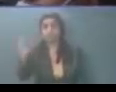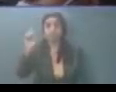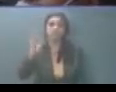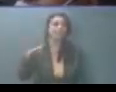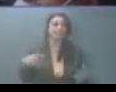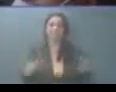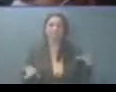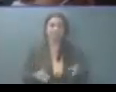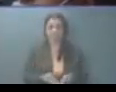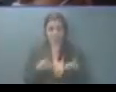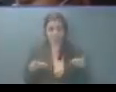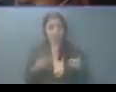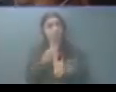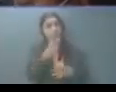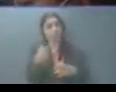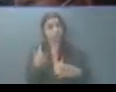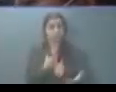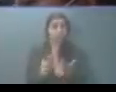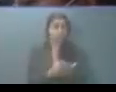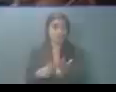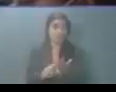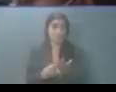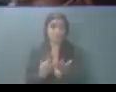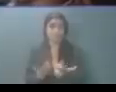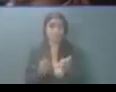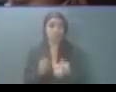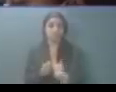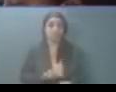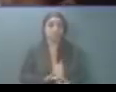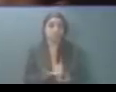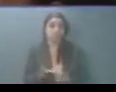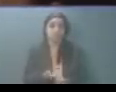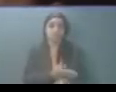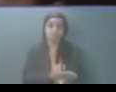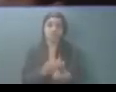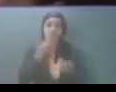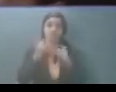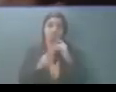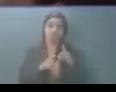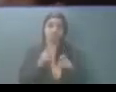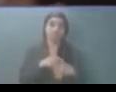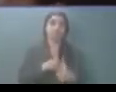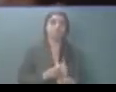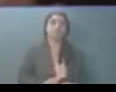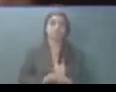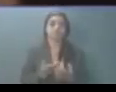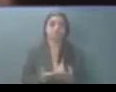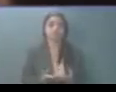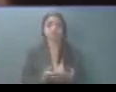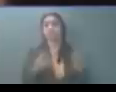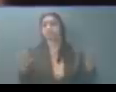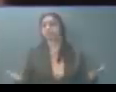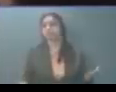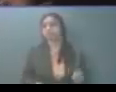¿ya? Pero si nos metemos a esas discusiones o hacer esas afirmaciones antes de hacer una pregunta, como les decía yo, yo como